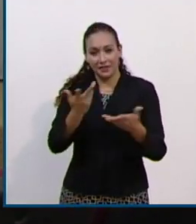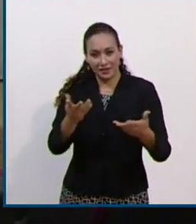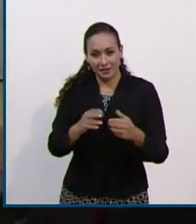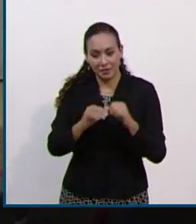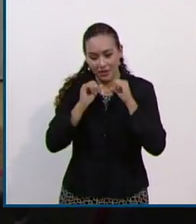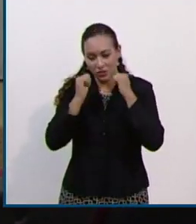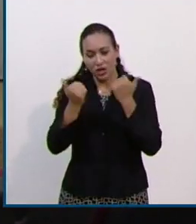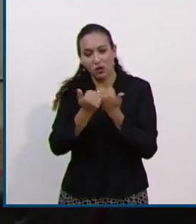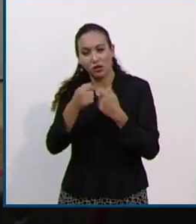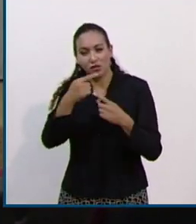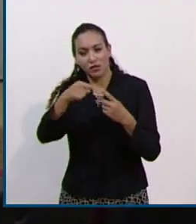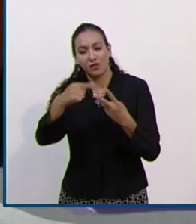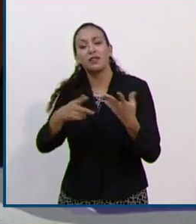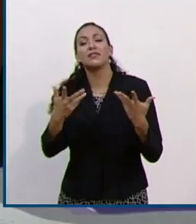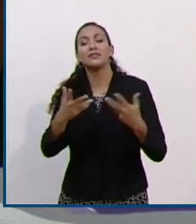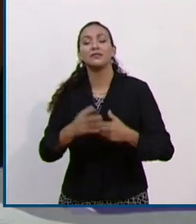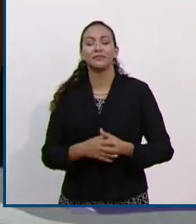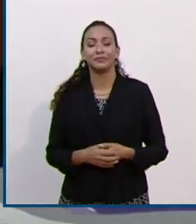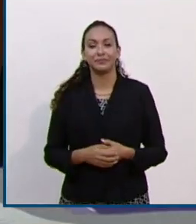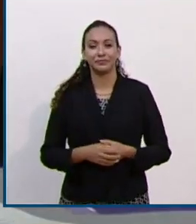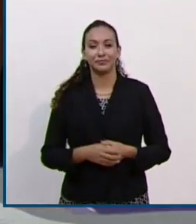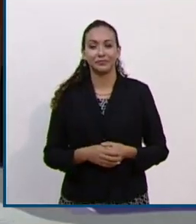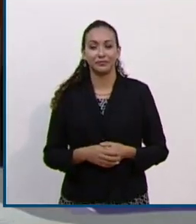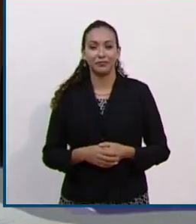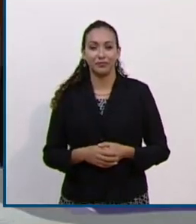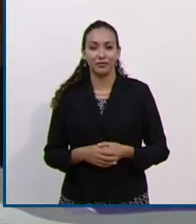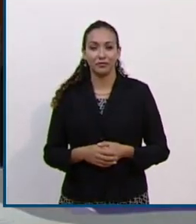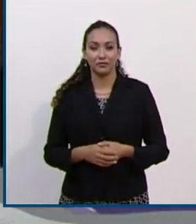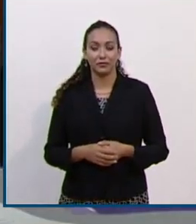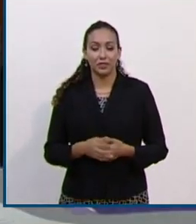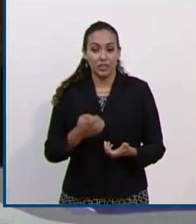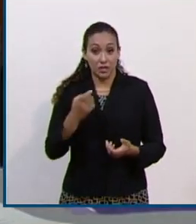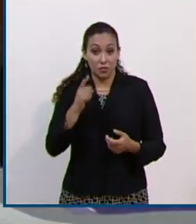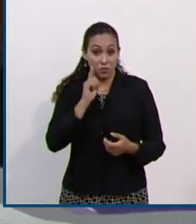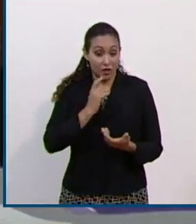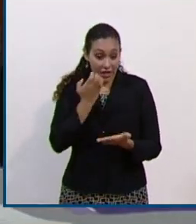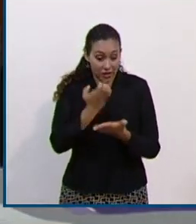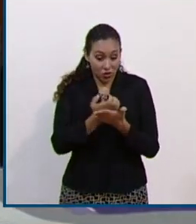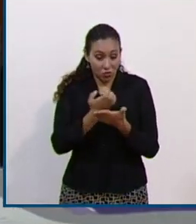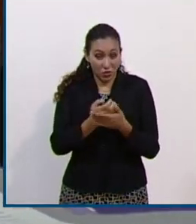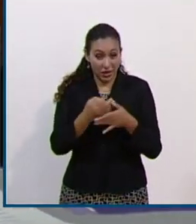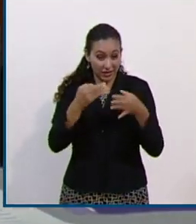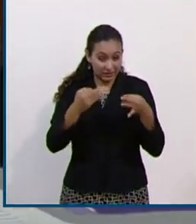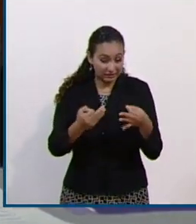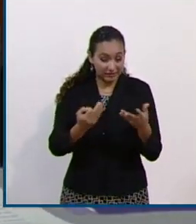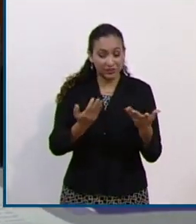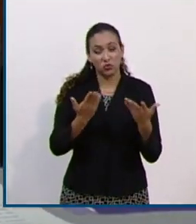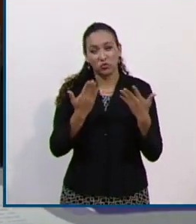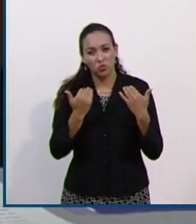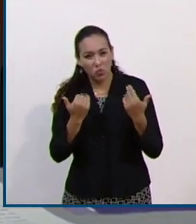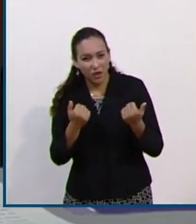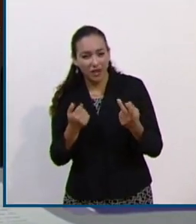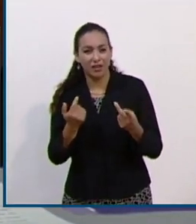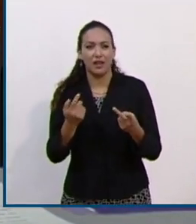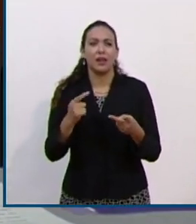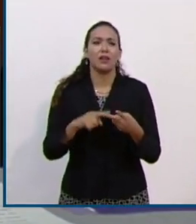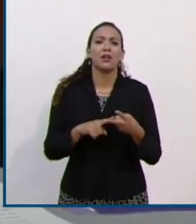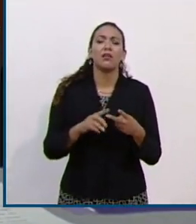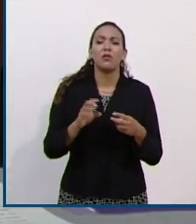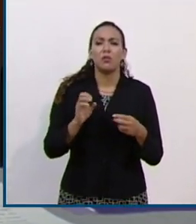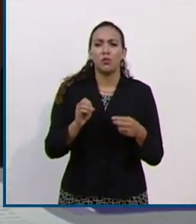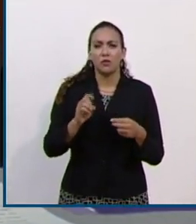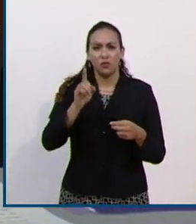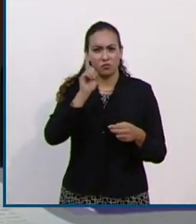Asociación Mexicana de Juzgadoras. Sin una economía firme, sin una economía sólida de